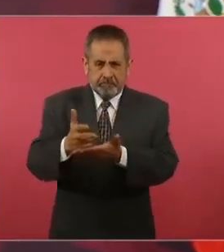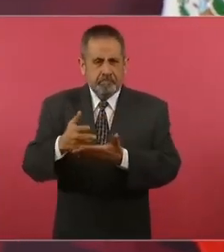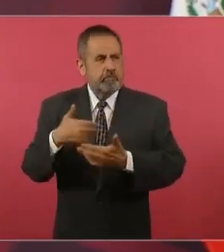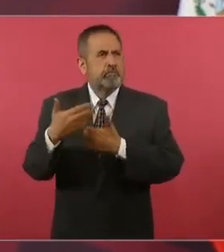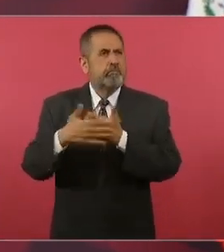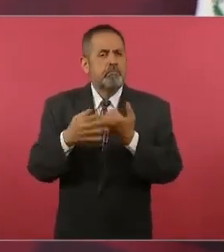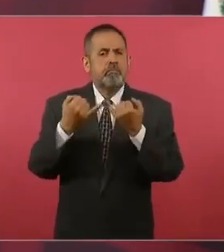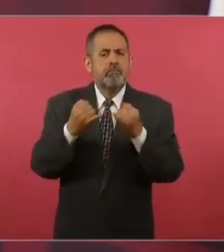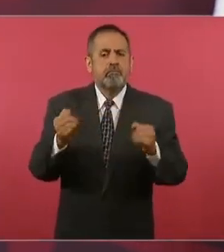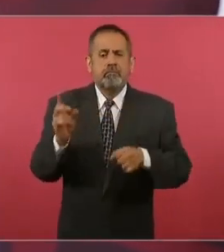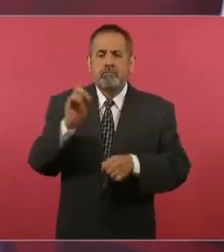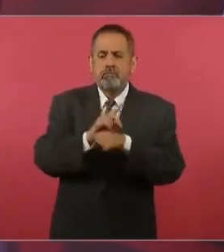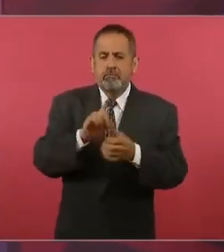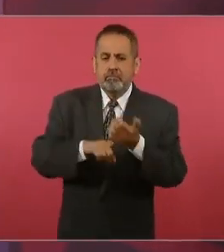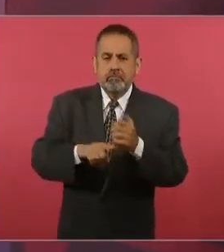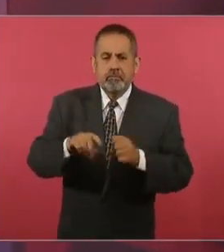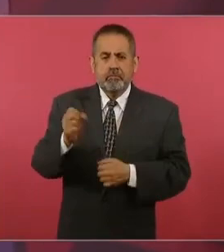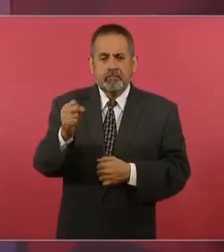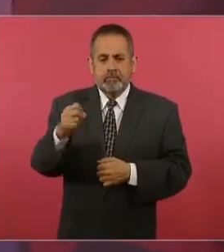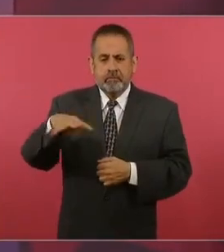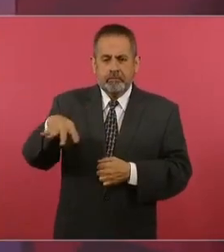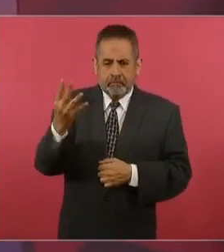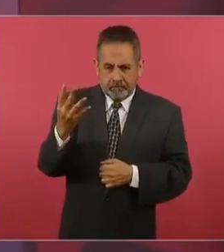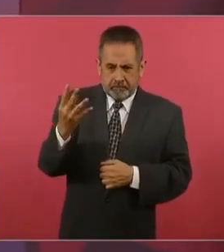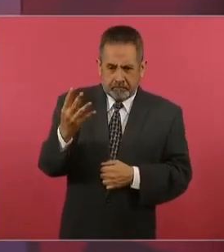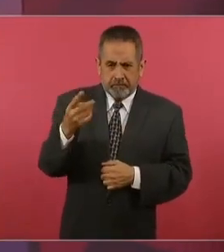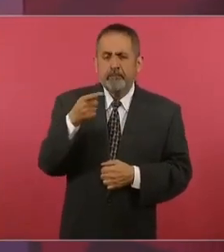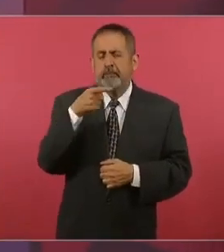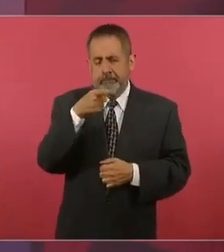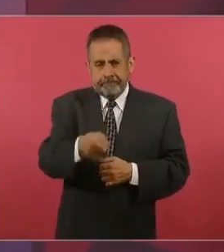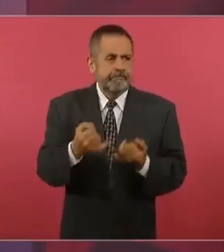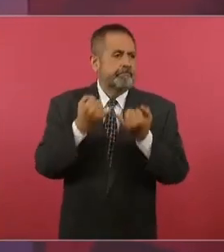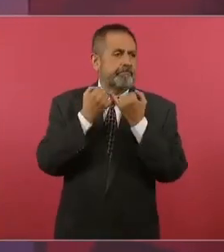inaugurar el día 14 de septiembre.